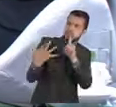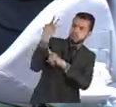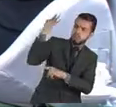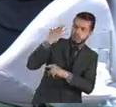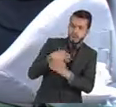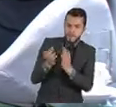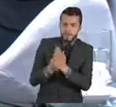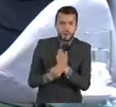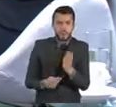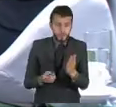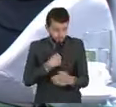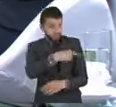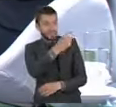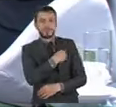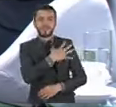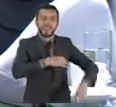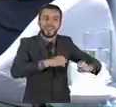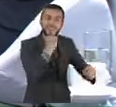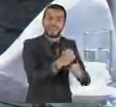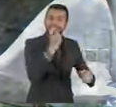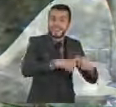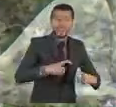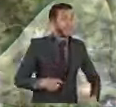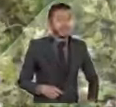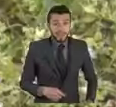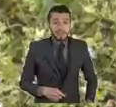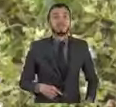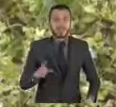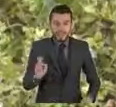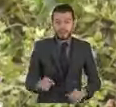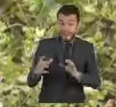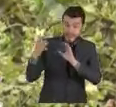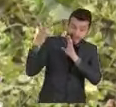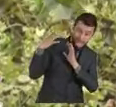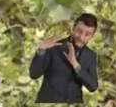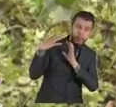oportunidades de ingreso al mercado laboral, tenemos que institucionalizar ese cuidado.